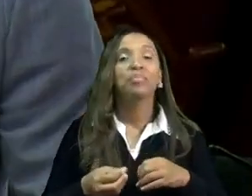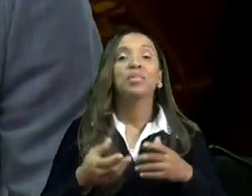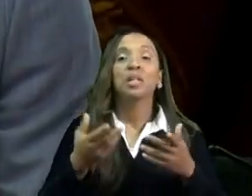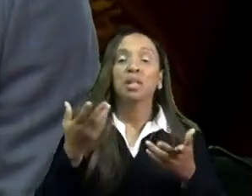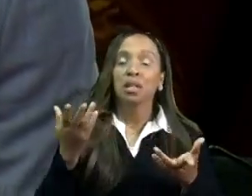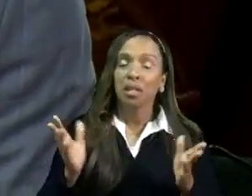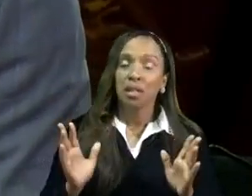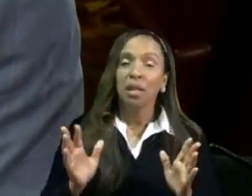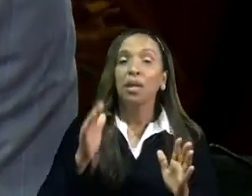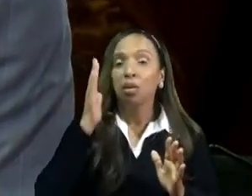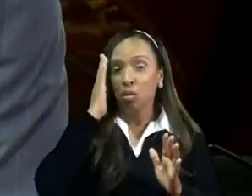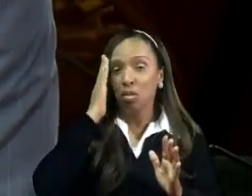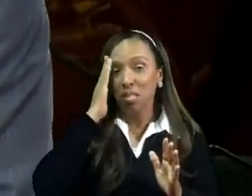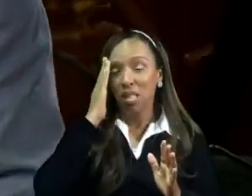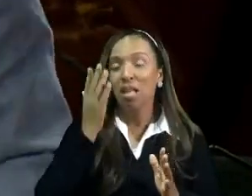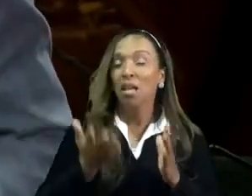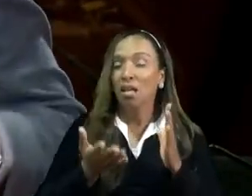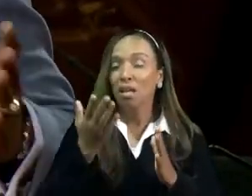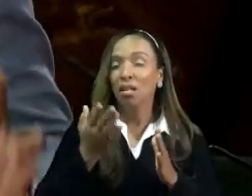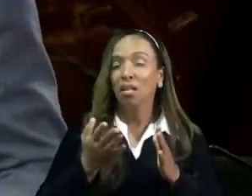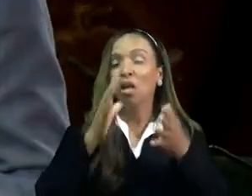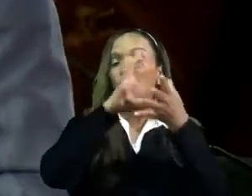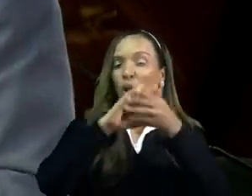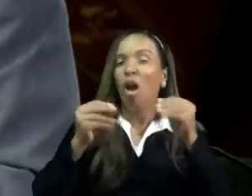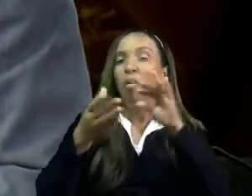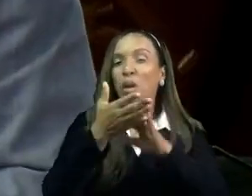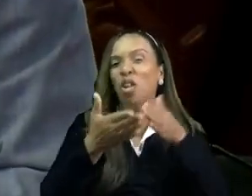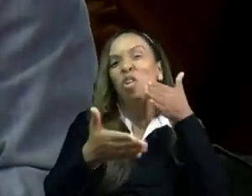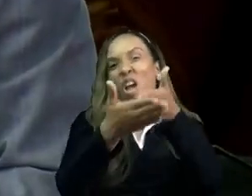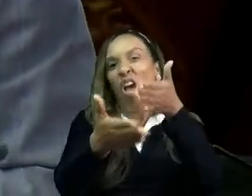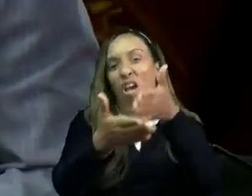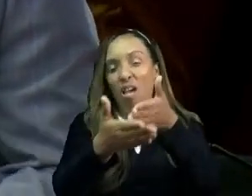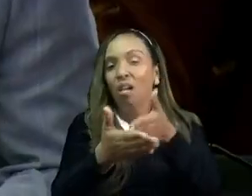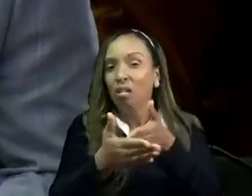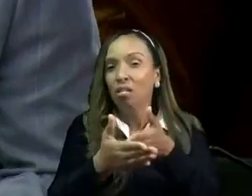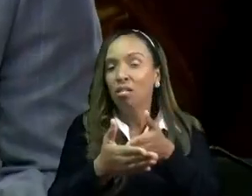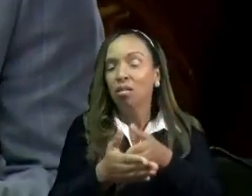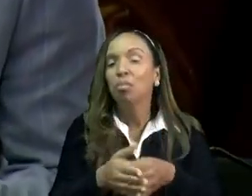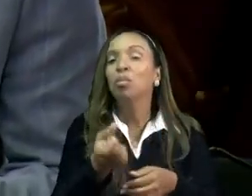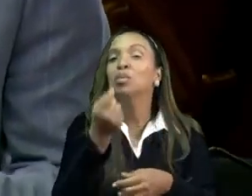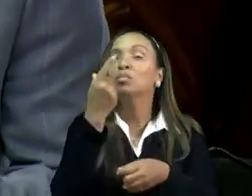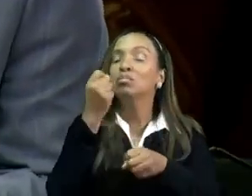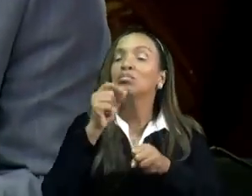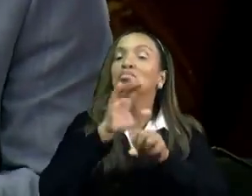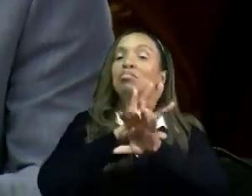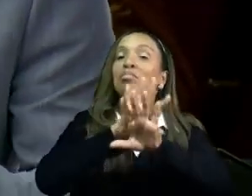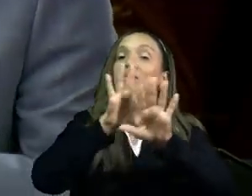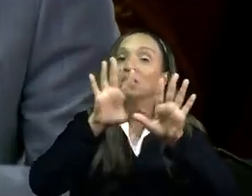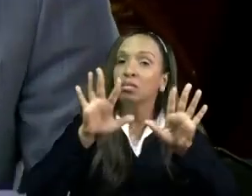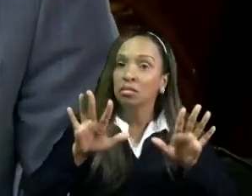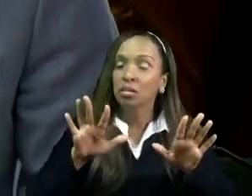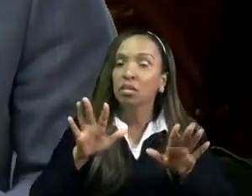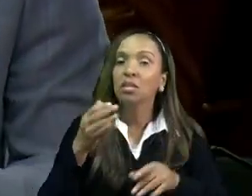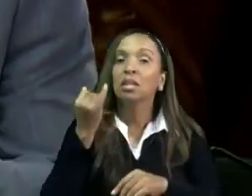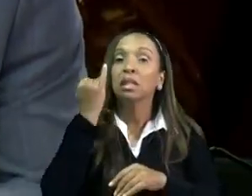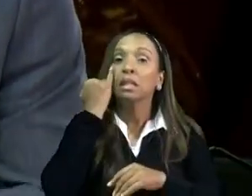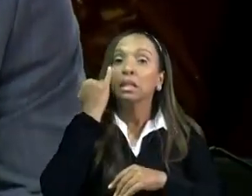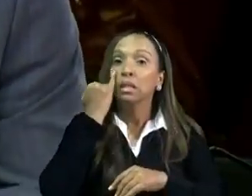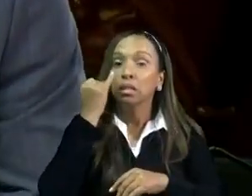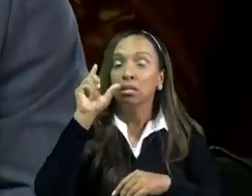latigazos. Debo decirle que está claro, si el gobierno hace lo necesario